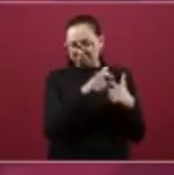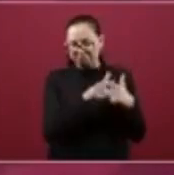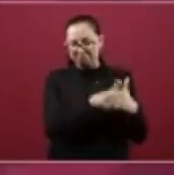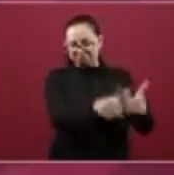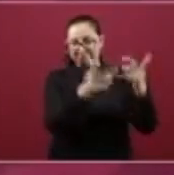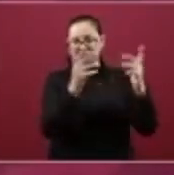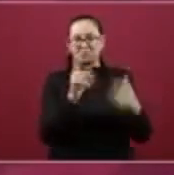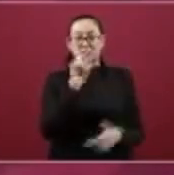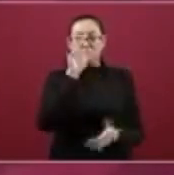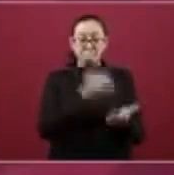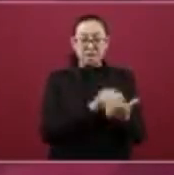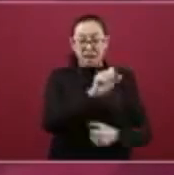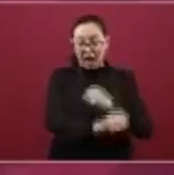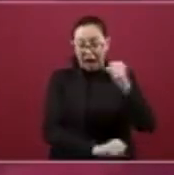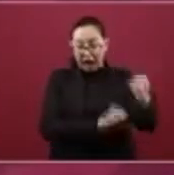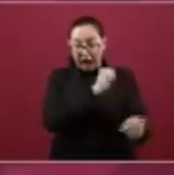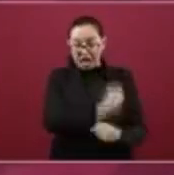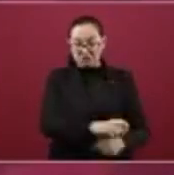ni en 1000 años.